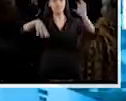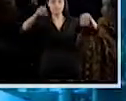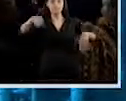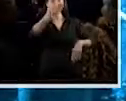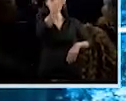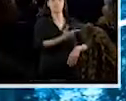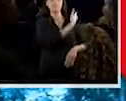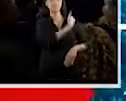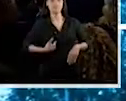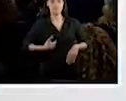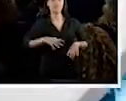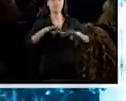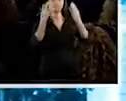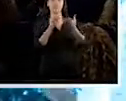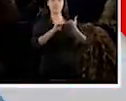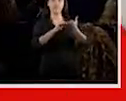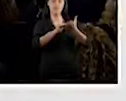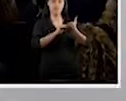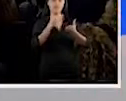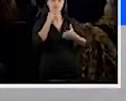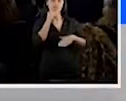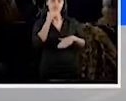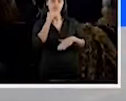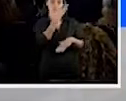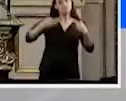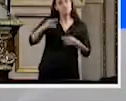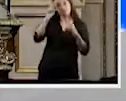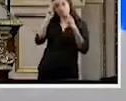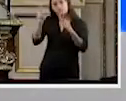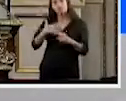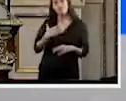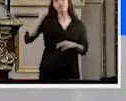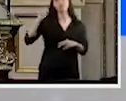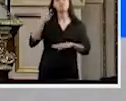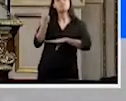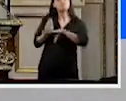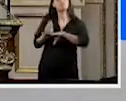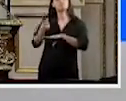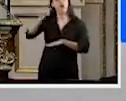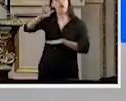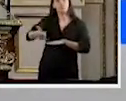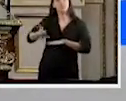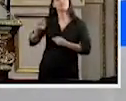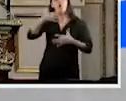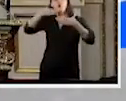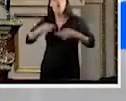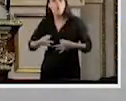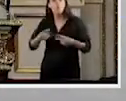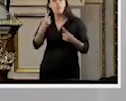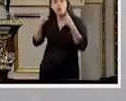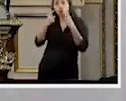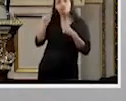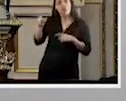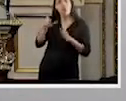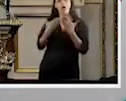un momento que nos cansa pero la verdad que esto lo venimos viviendo hace varias veces en estos últimos 30